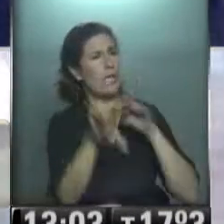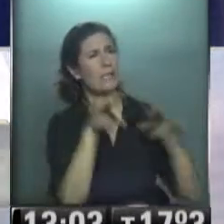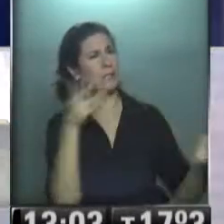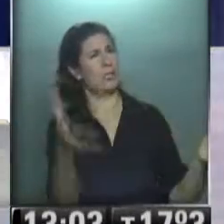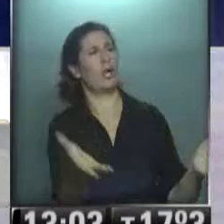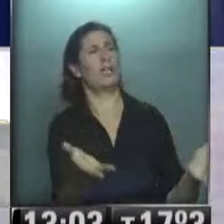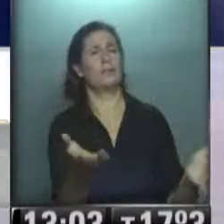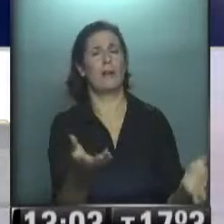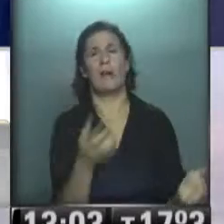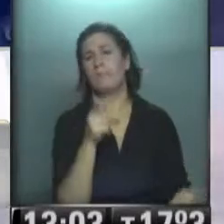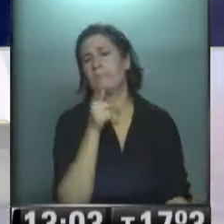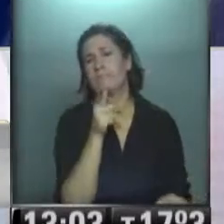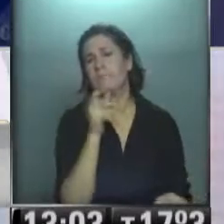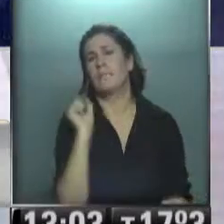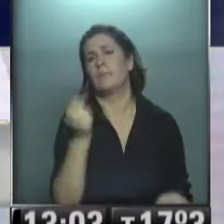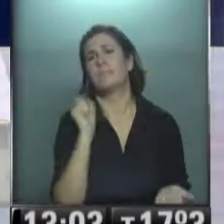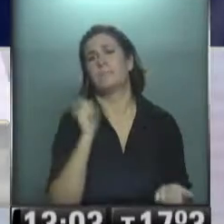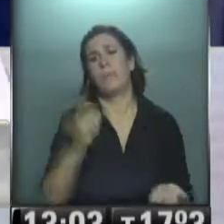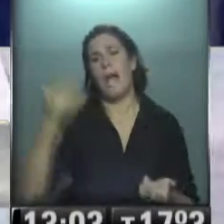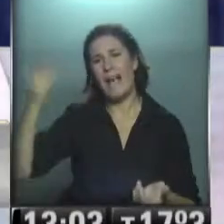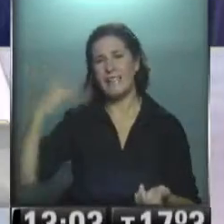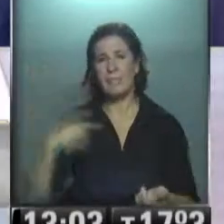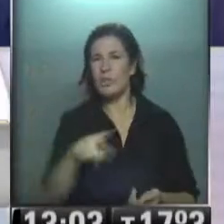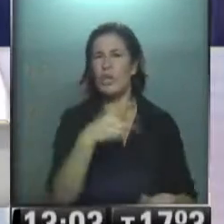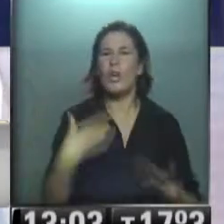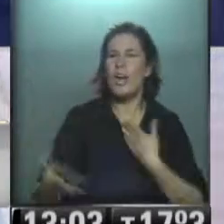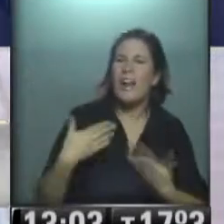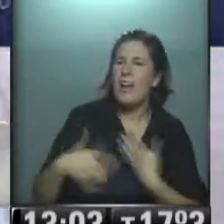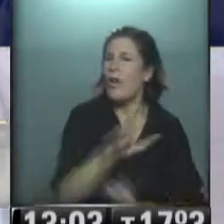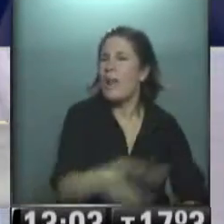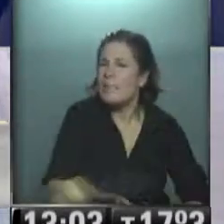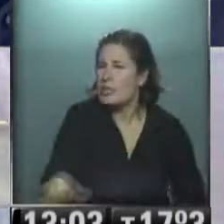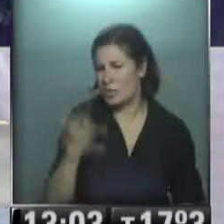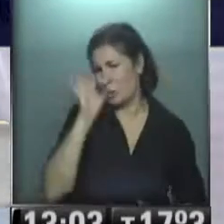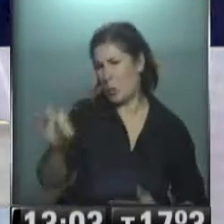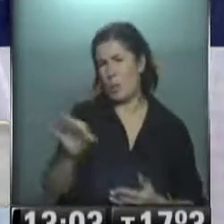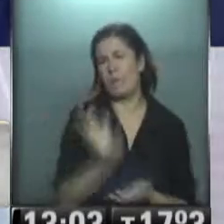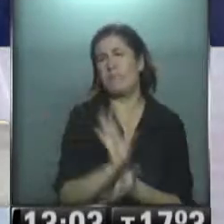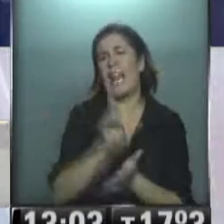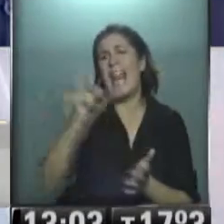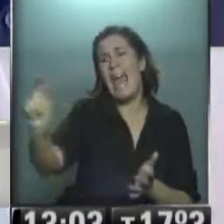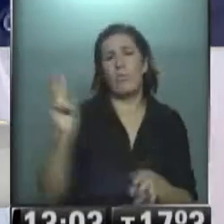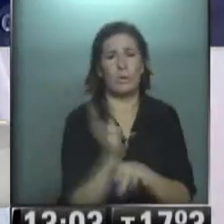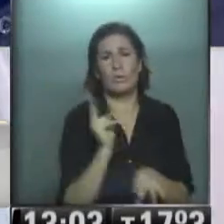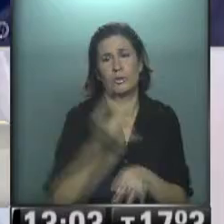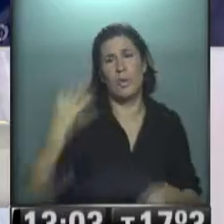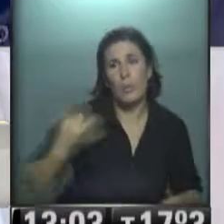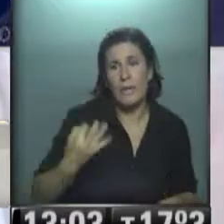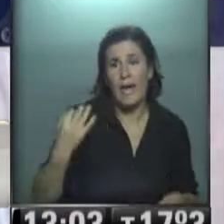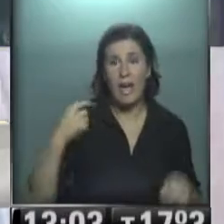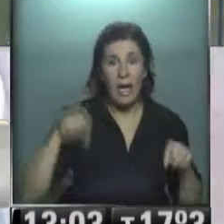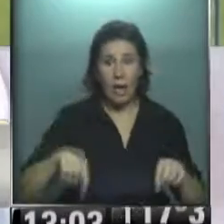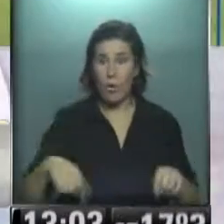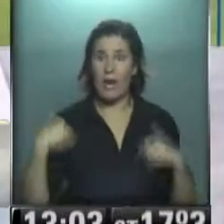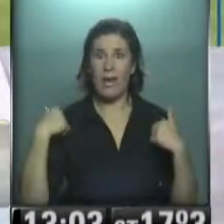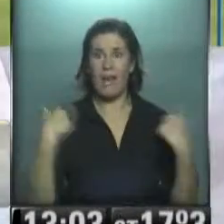tiene, los conoces de toda la vida, no tienen siempre ese contacto con la gente. Me parece que se llevan con este regalo que les han